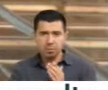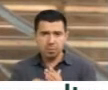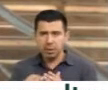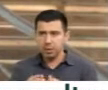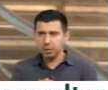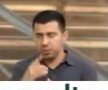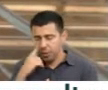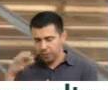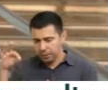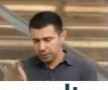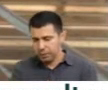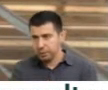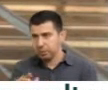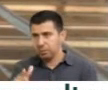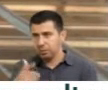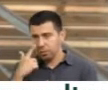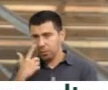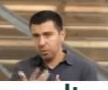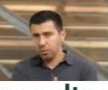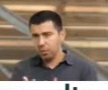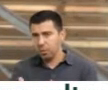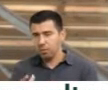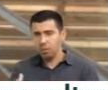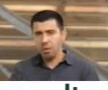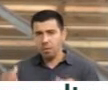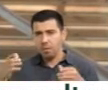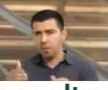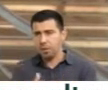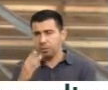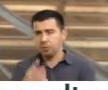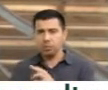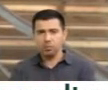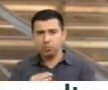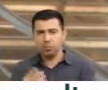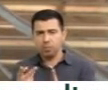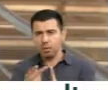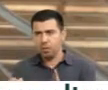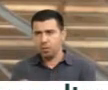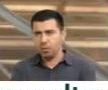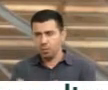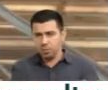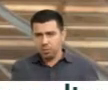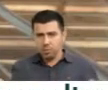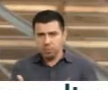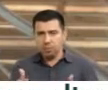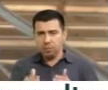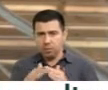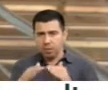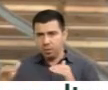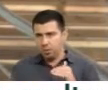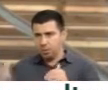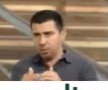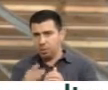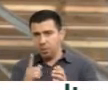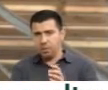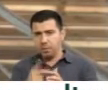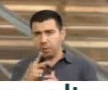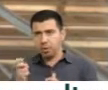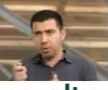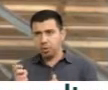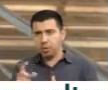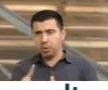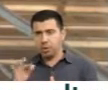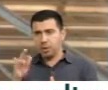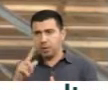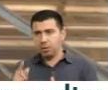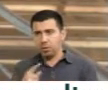que se debe hacer se hacen todos los envases del mundo con el fin de que podamos garantizar la regulación de 1200 litros por segundo